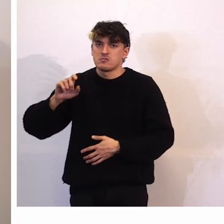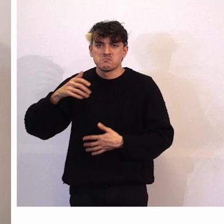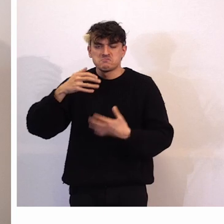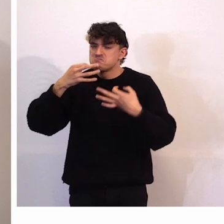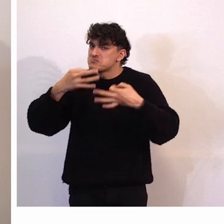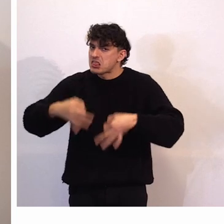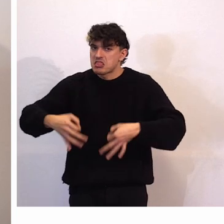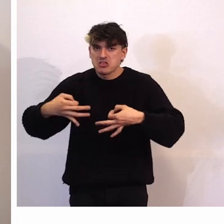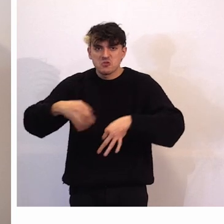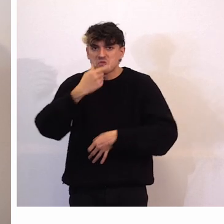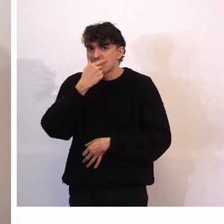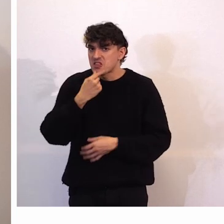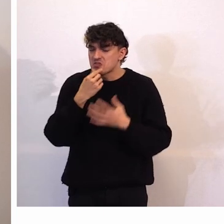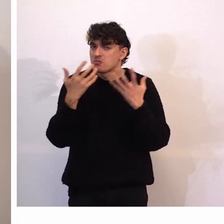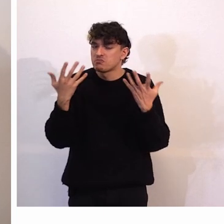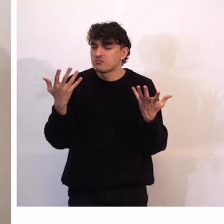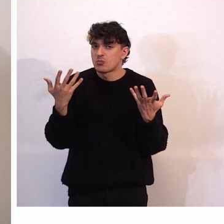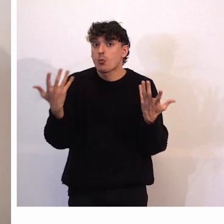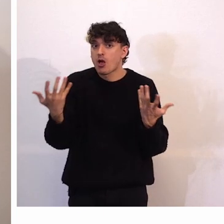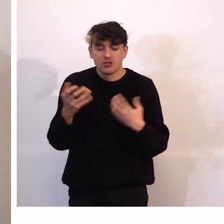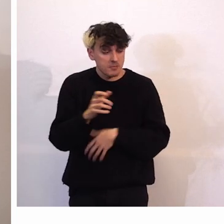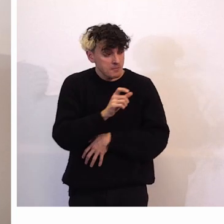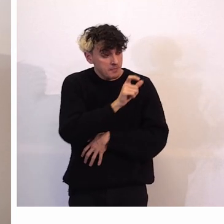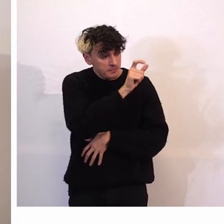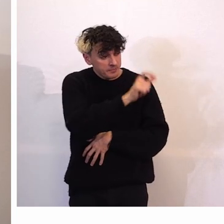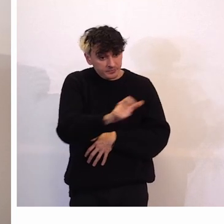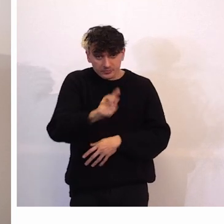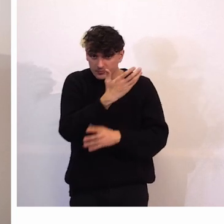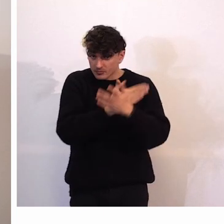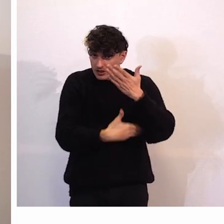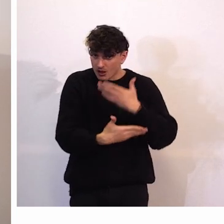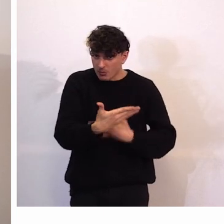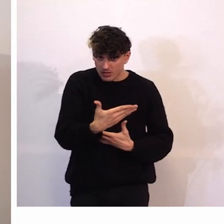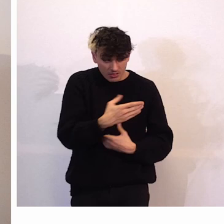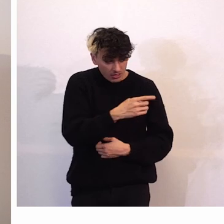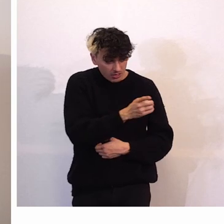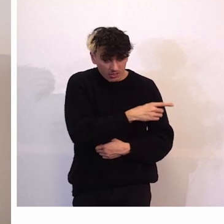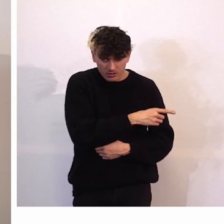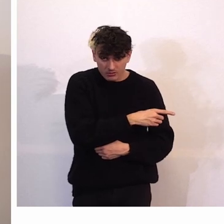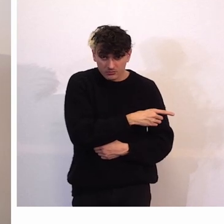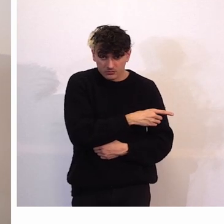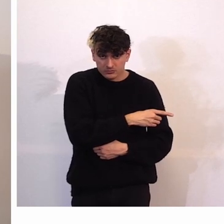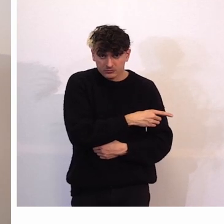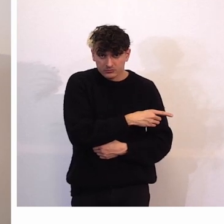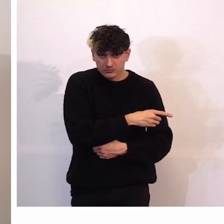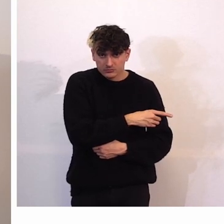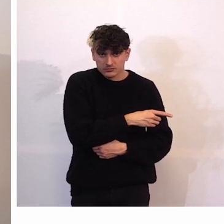sencillo: que las propias personas con discapacidad